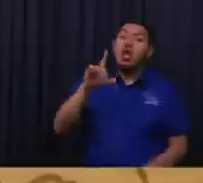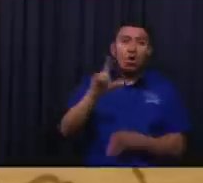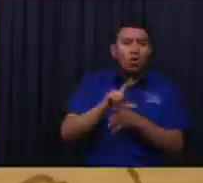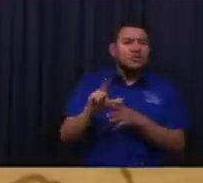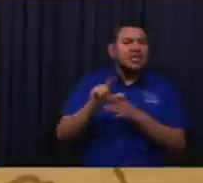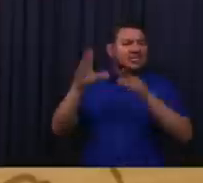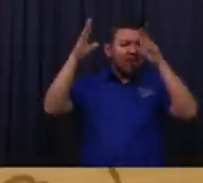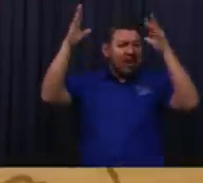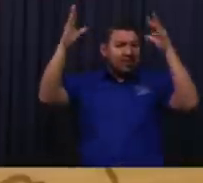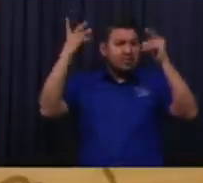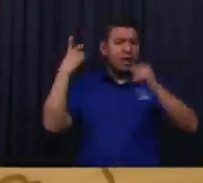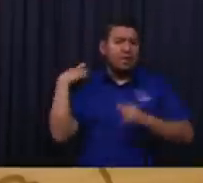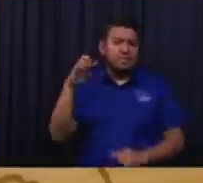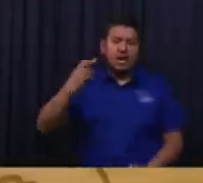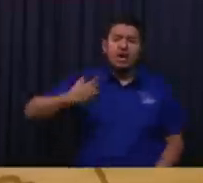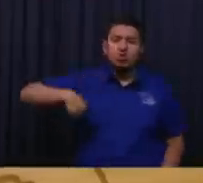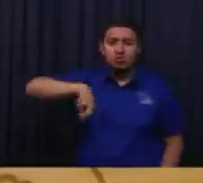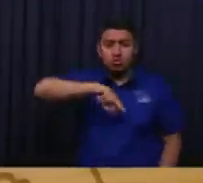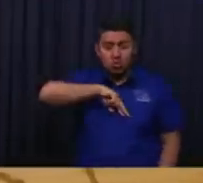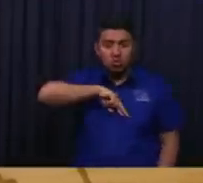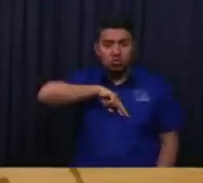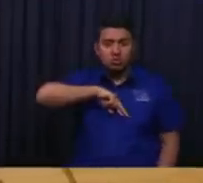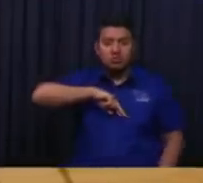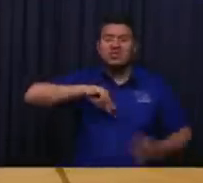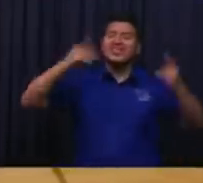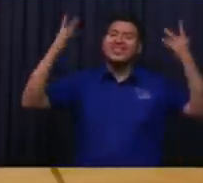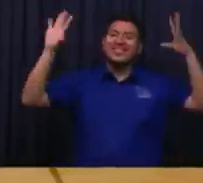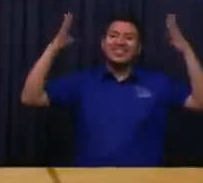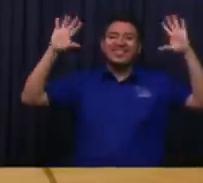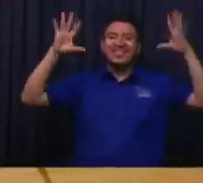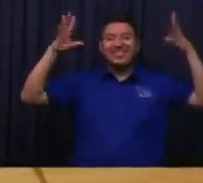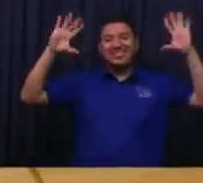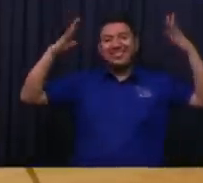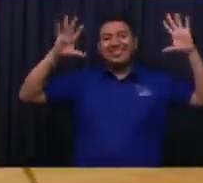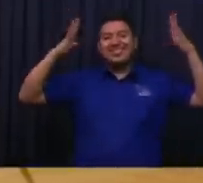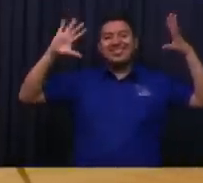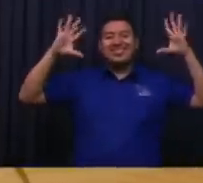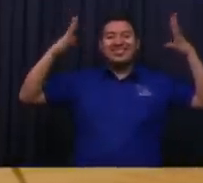Ala, hermano, por favor, dele otro aplauso al Rey bendito. Ya se terminó el tiempo.